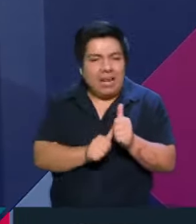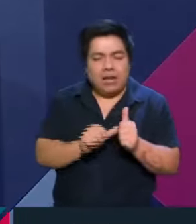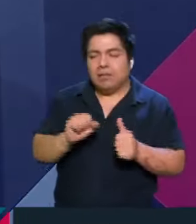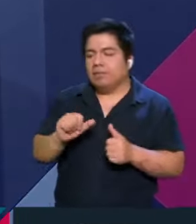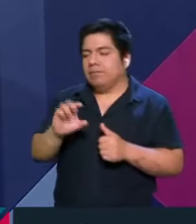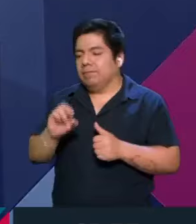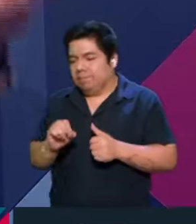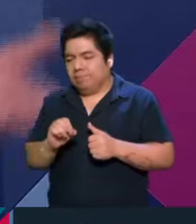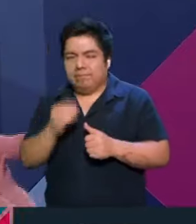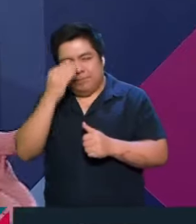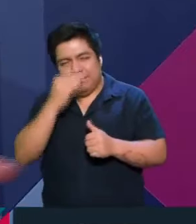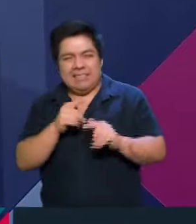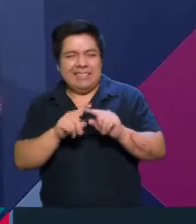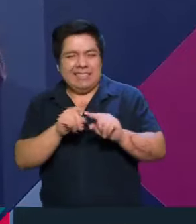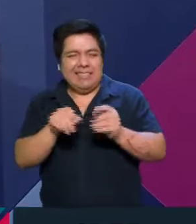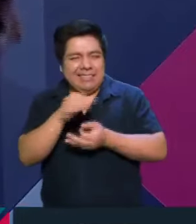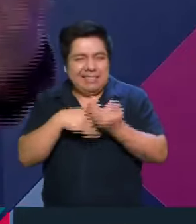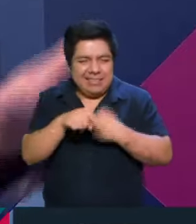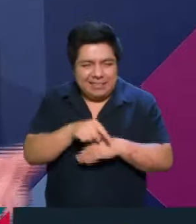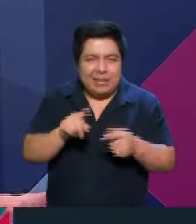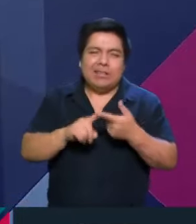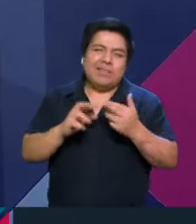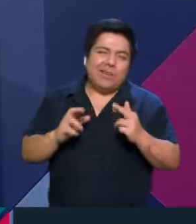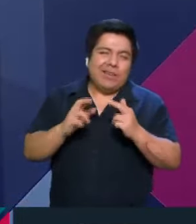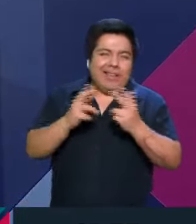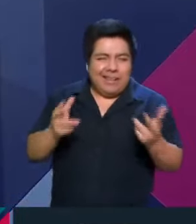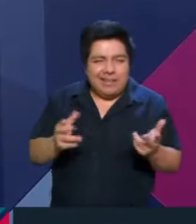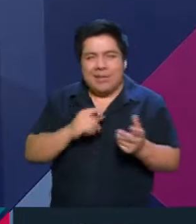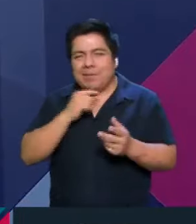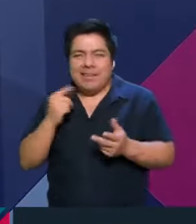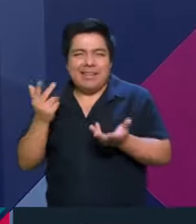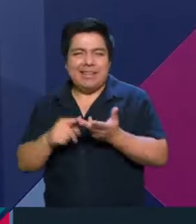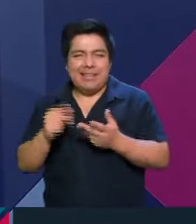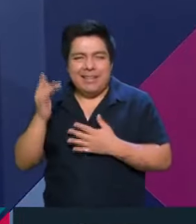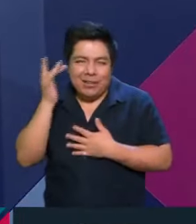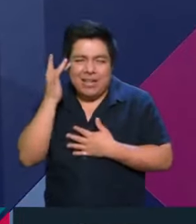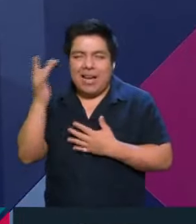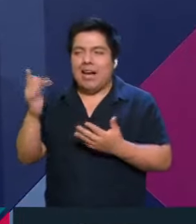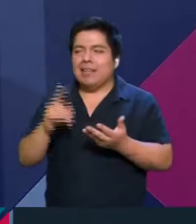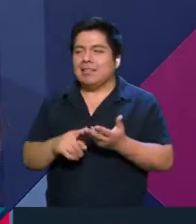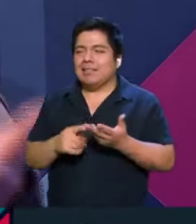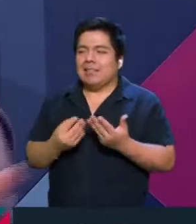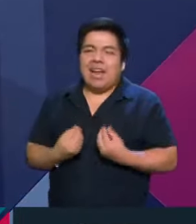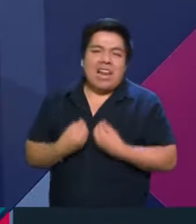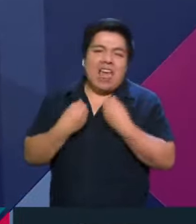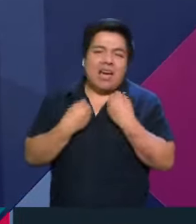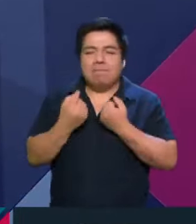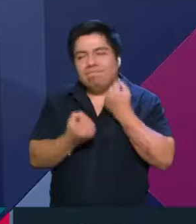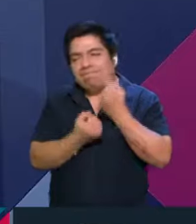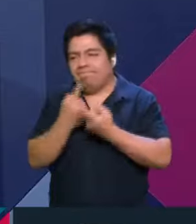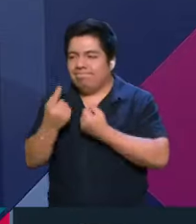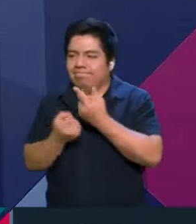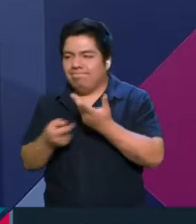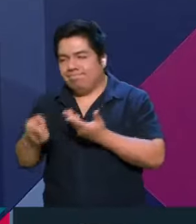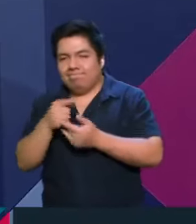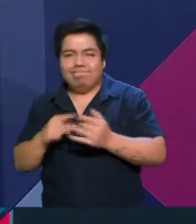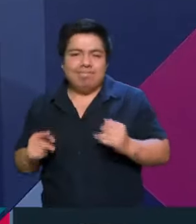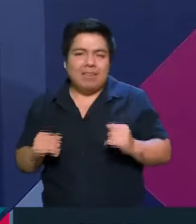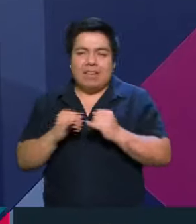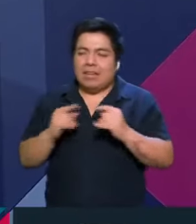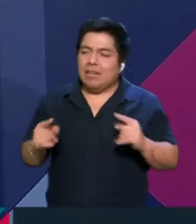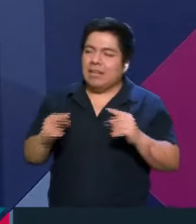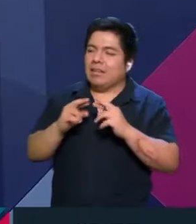como elementos centrales, pues lo religioso, los santos, la vida de algunas figuras de las distintas